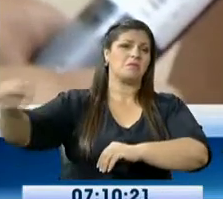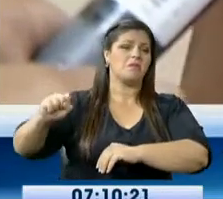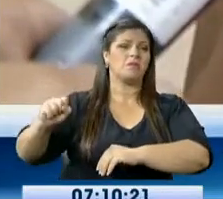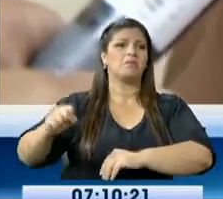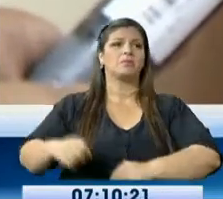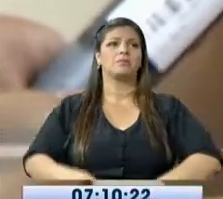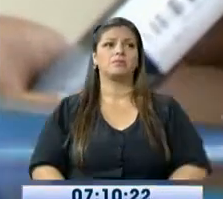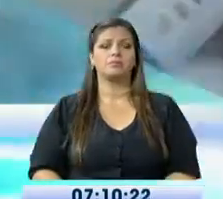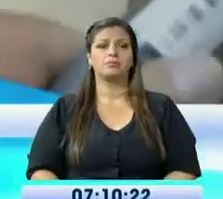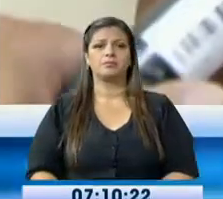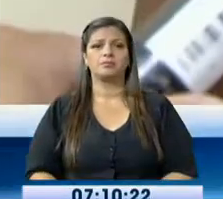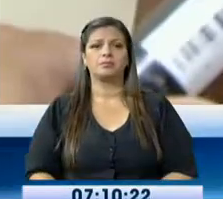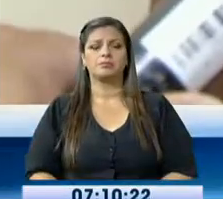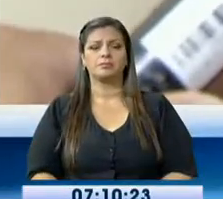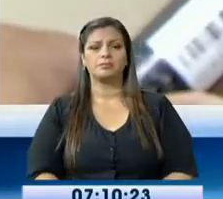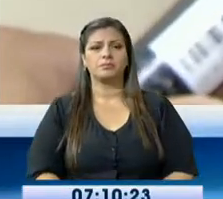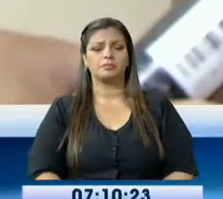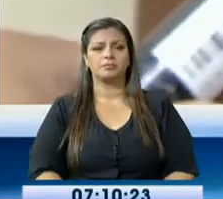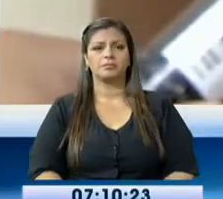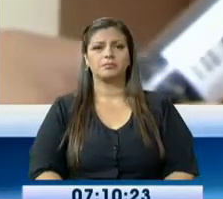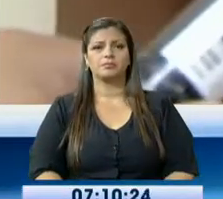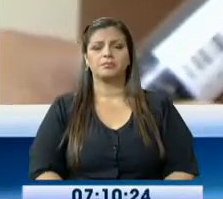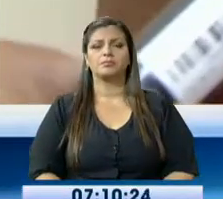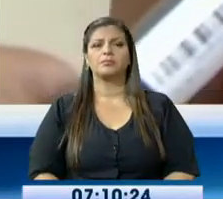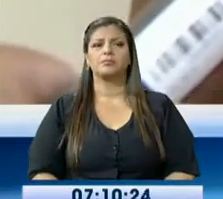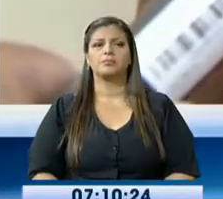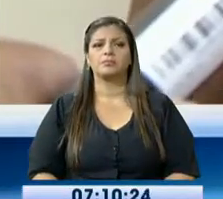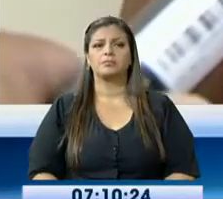a la frente. ¿Cuántas puñaladas? Dos.